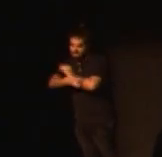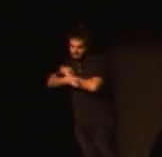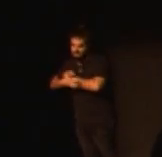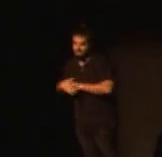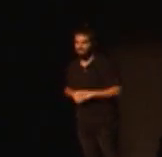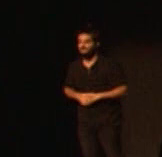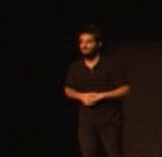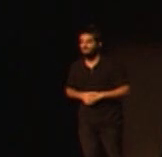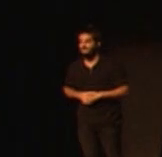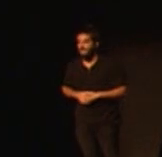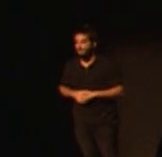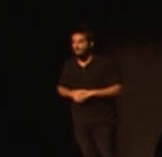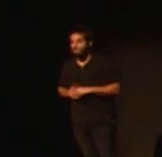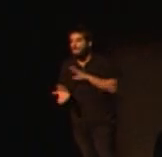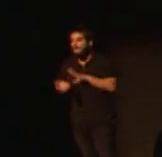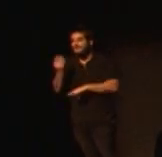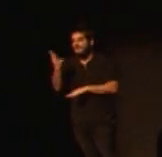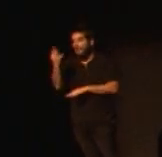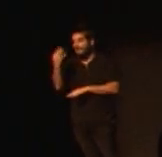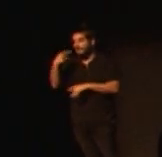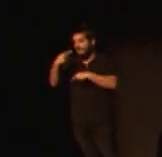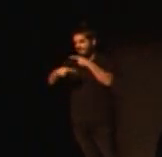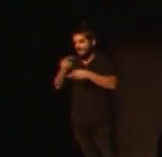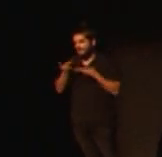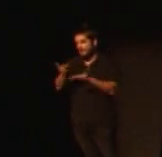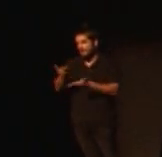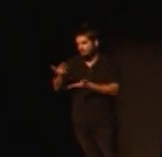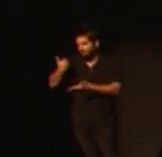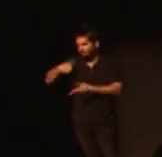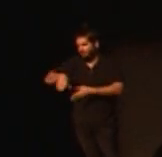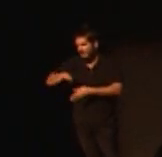y más de 4.300 de forma indirecta. Enhorabuena.